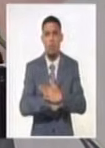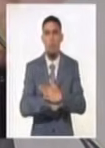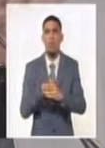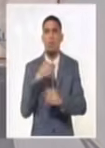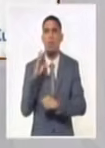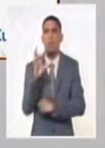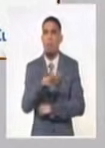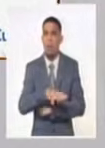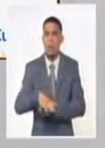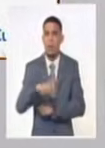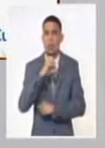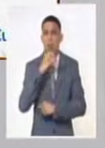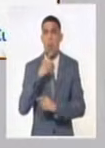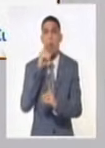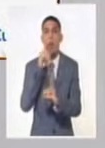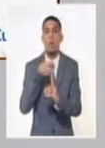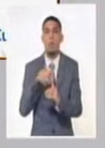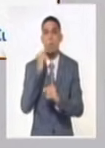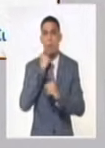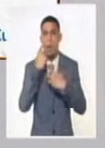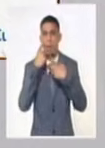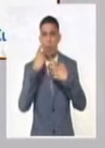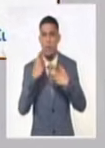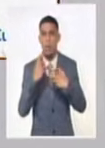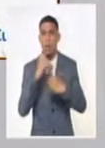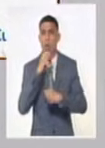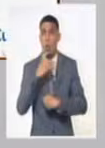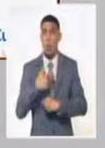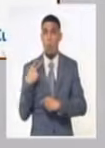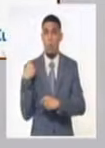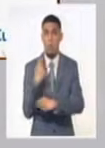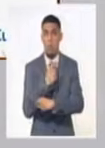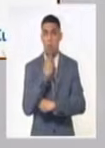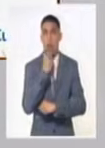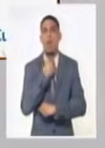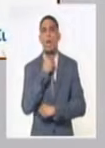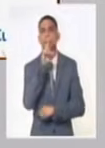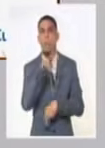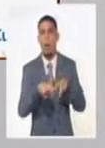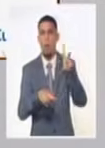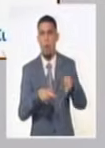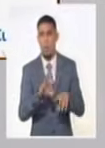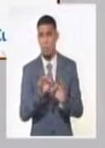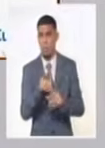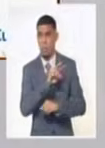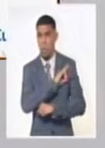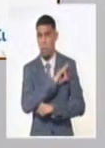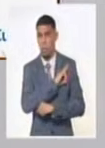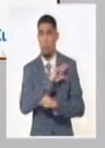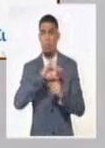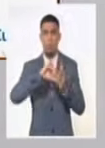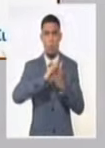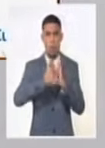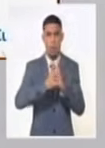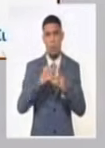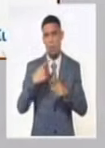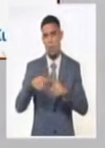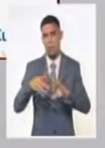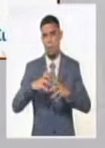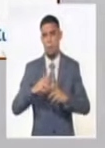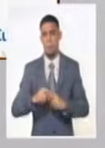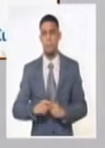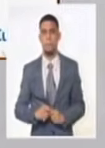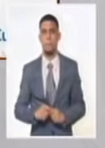esenciales y cómo podemos evaluarlo de la mejor manera posible, como tú decías, a través de proyectos y por diversas vías. Hay